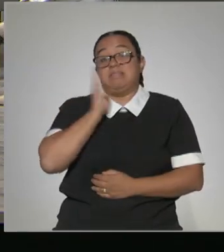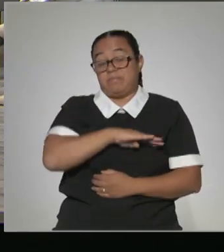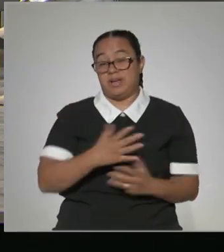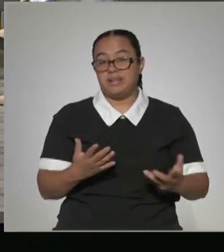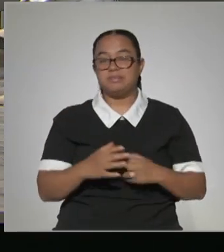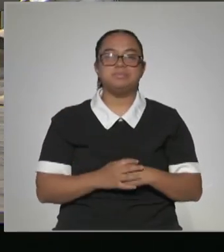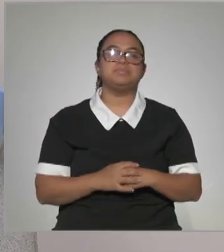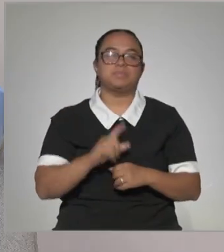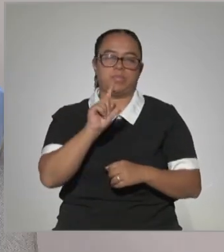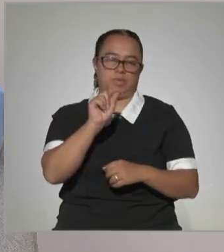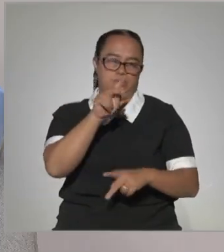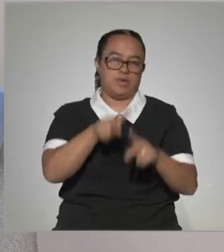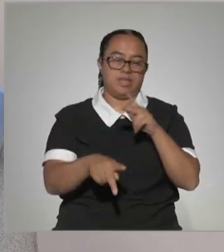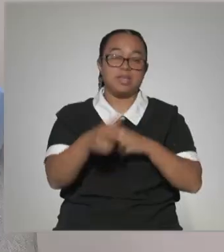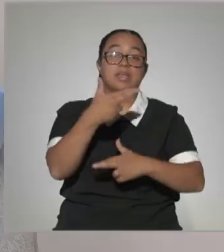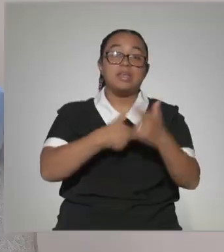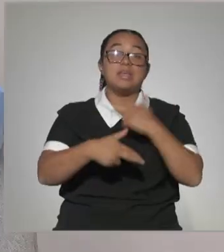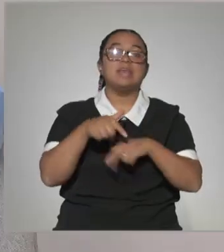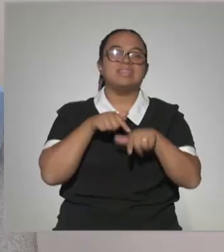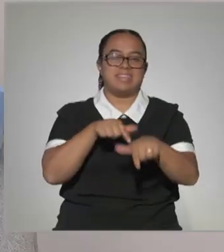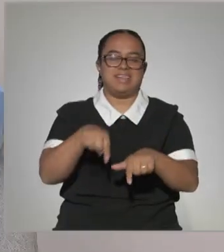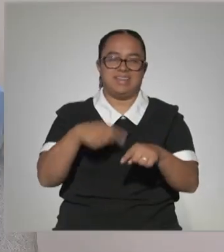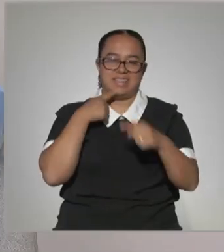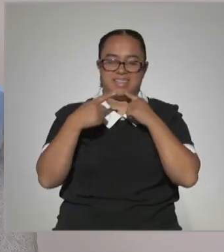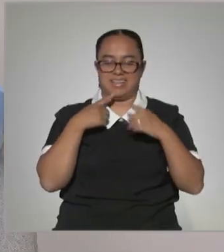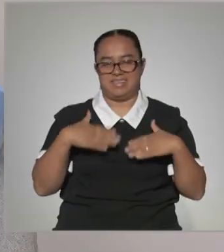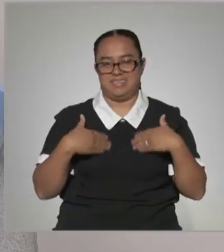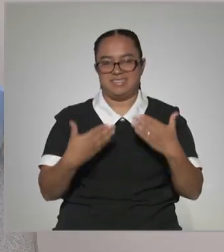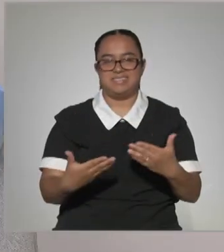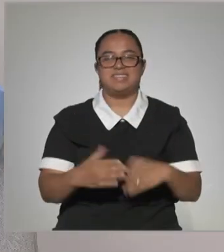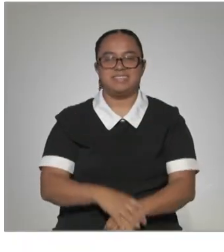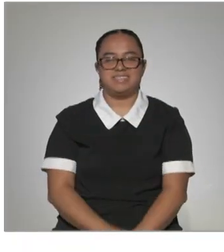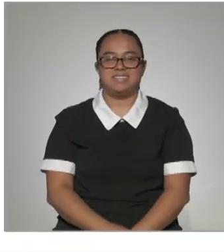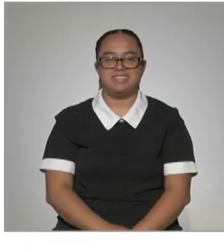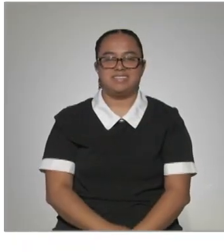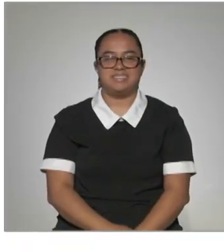en un momentito regresamos. Quédate con nosotros, estamos en Diálogos en Confianza.